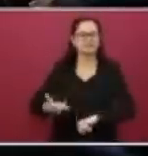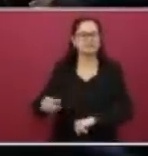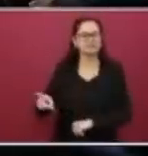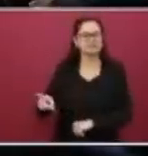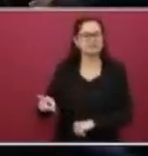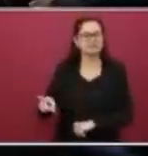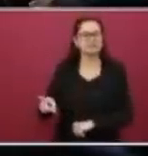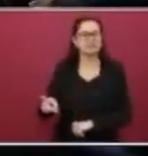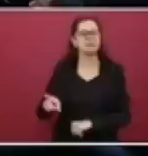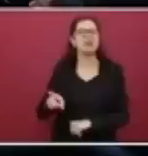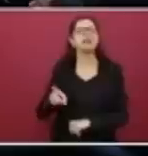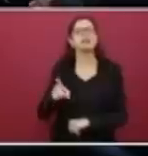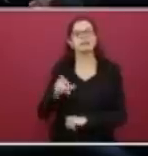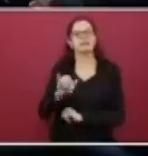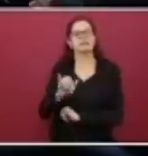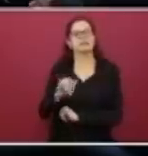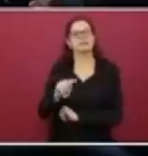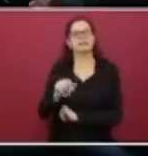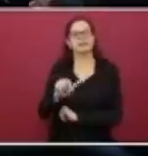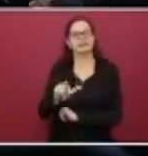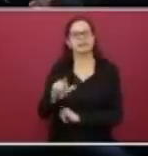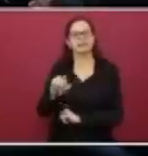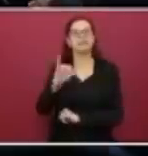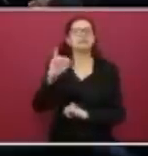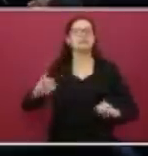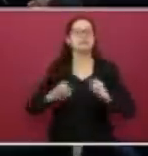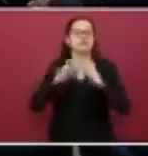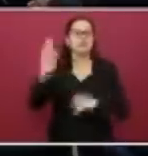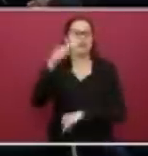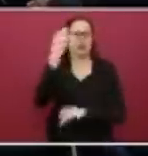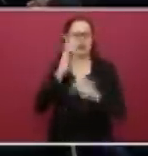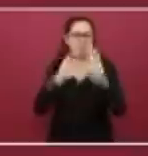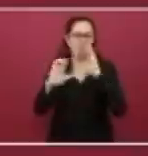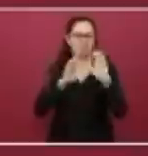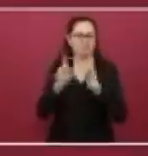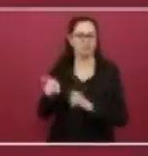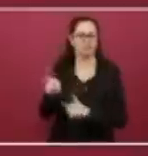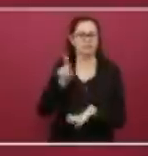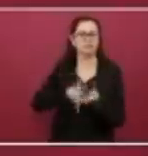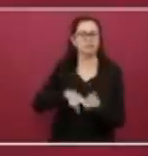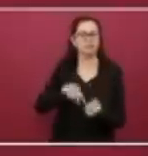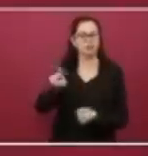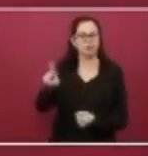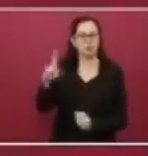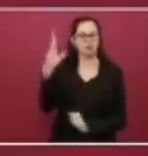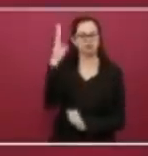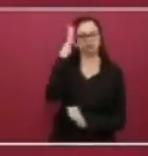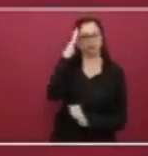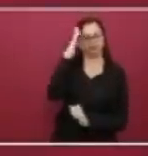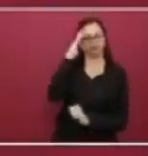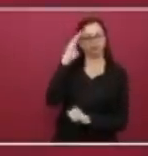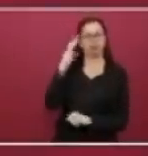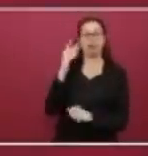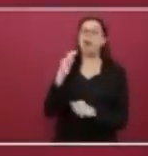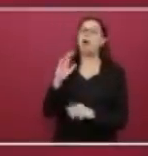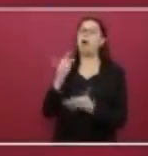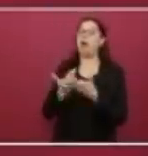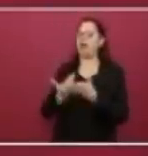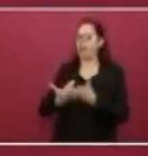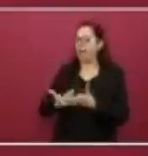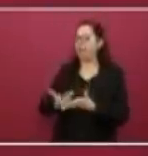el instituto federal de comunicación es que estaba ahí